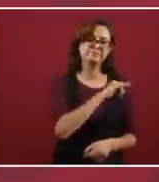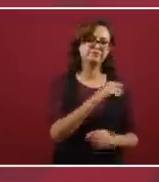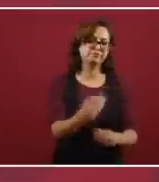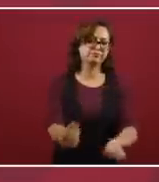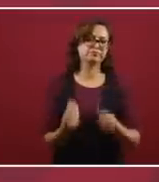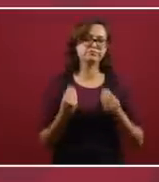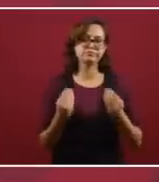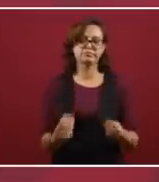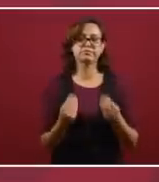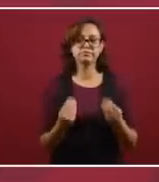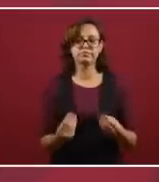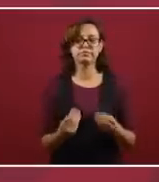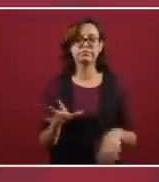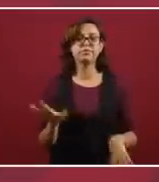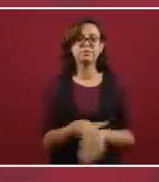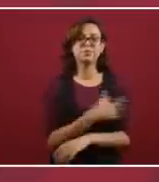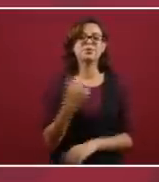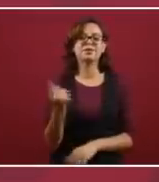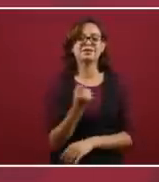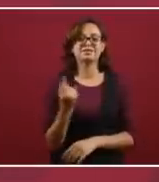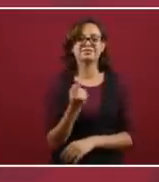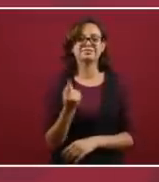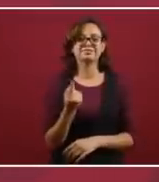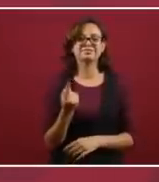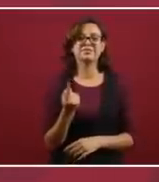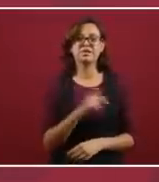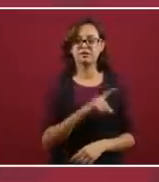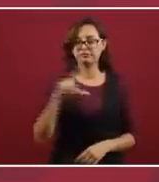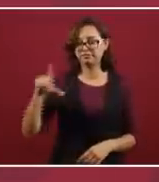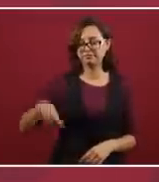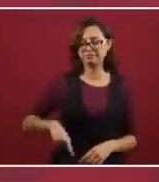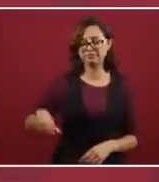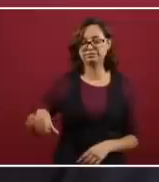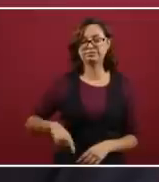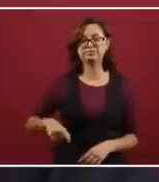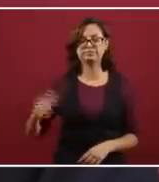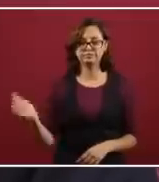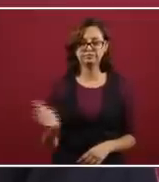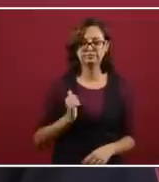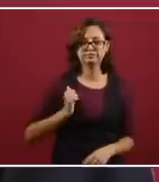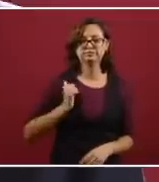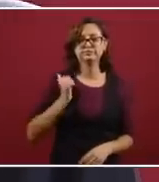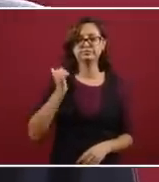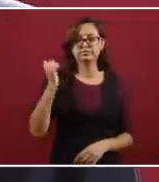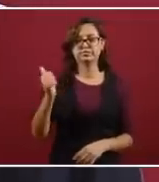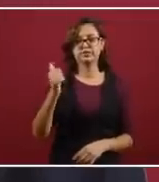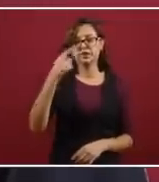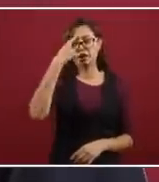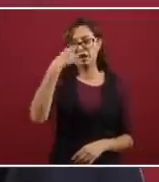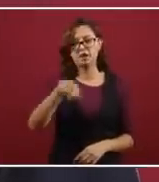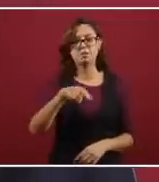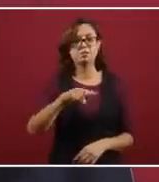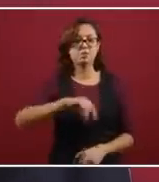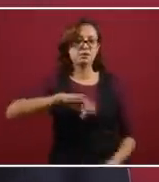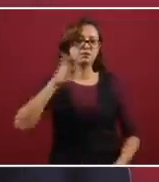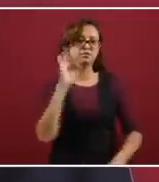porque se usaba el Estado, como sucedió, para rescatar